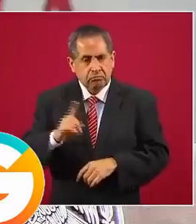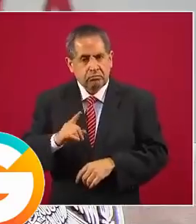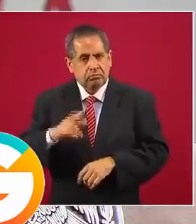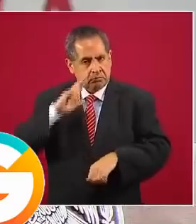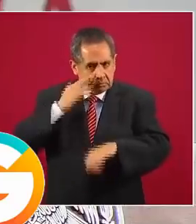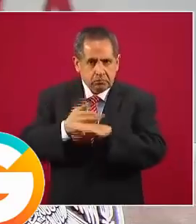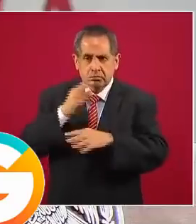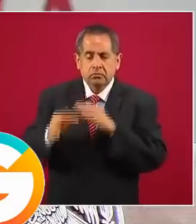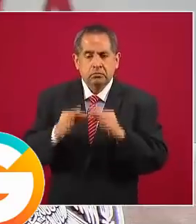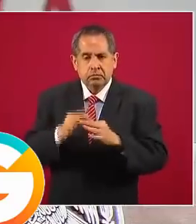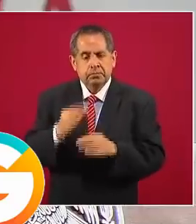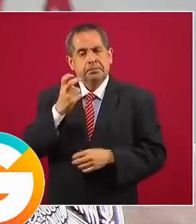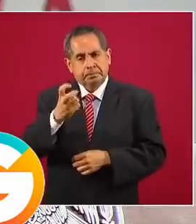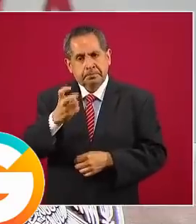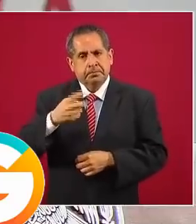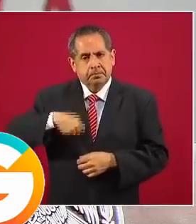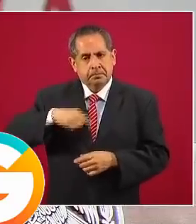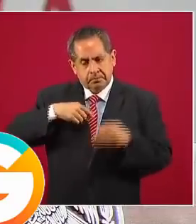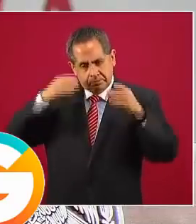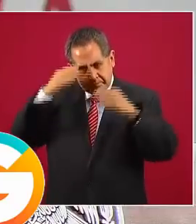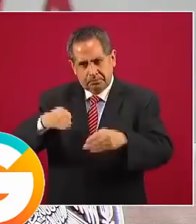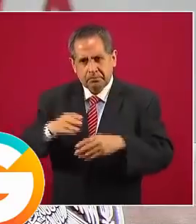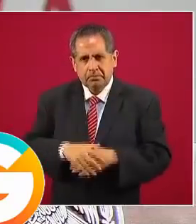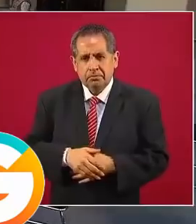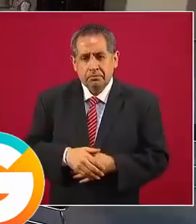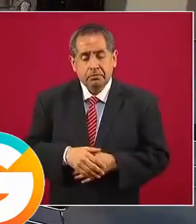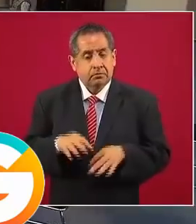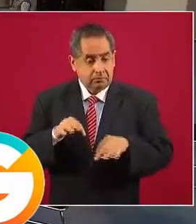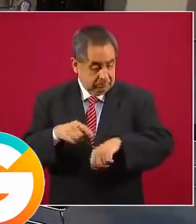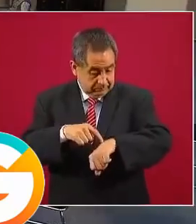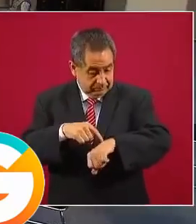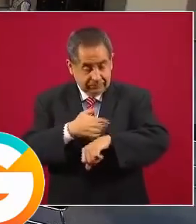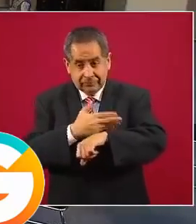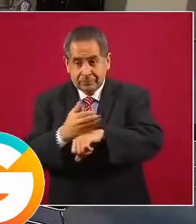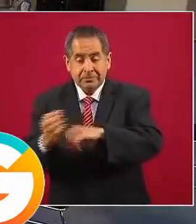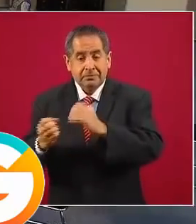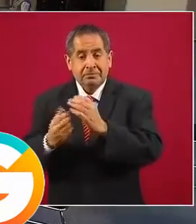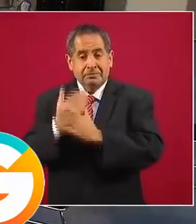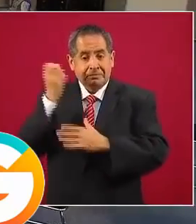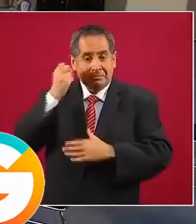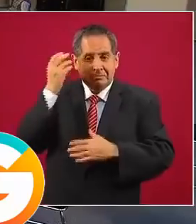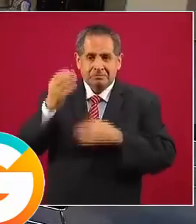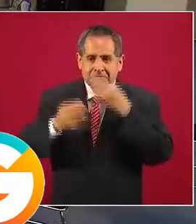Y en eso estamos. Nos tardamos mucho en esta mañana, pero fue muy interesante.